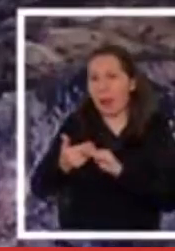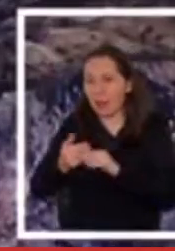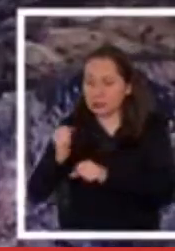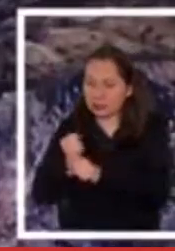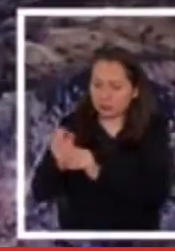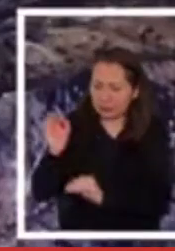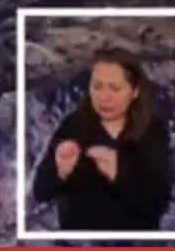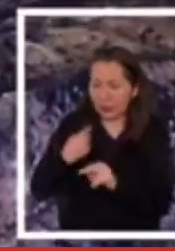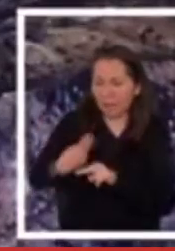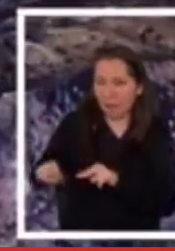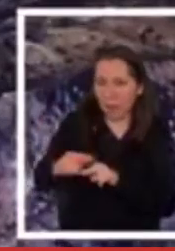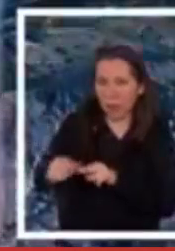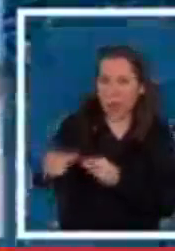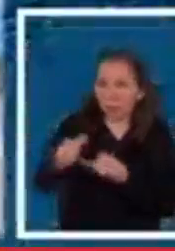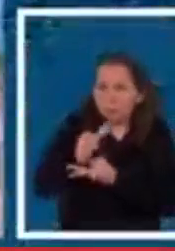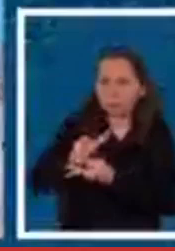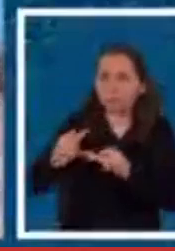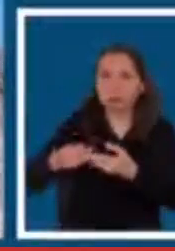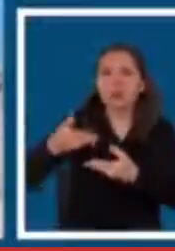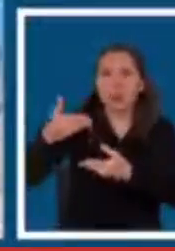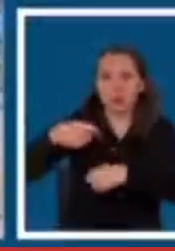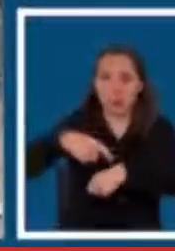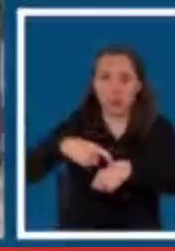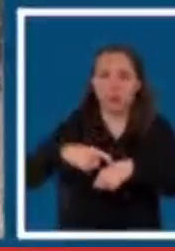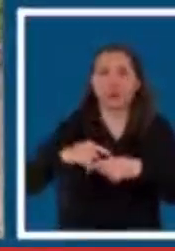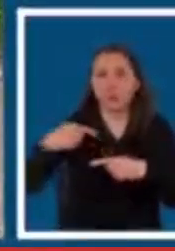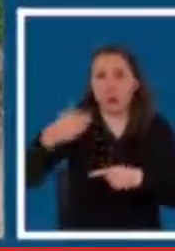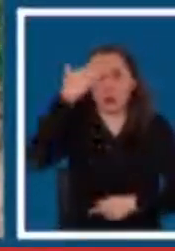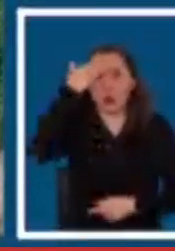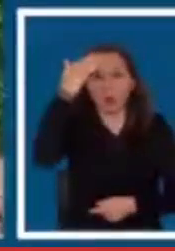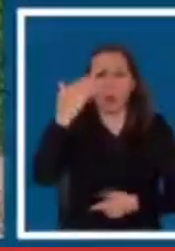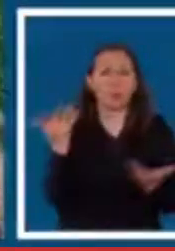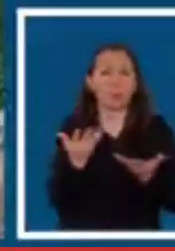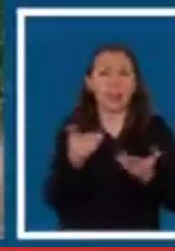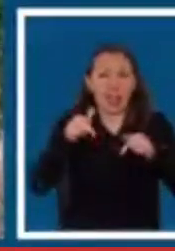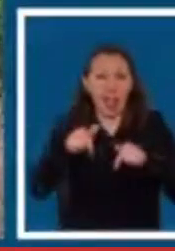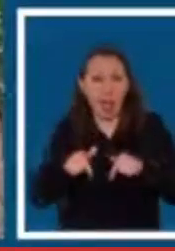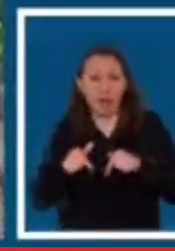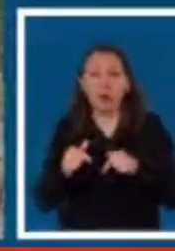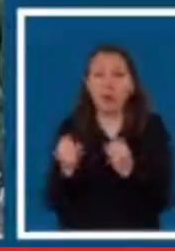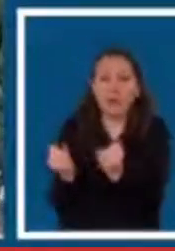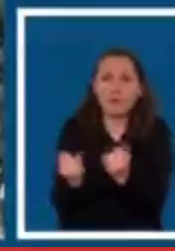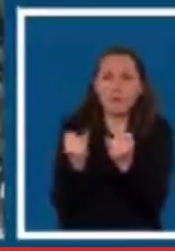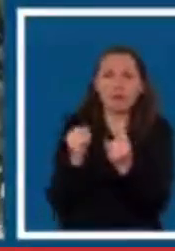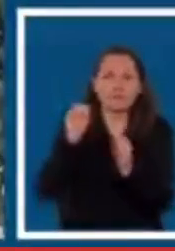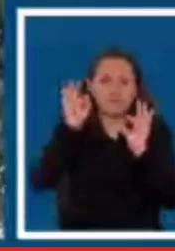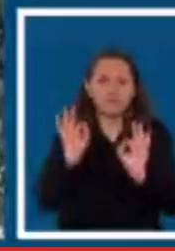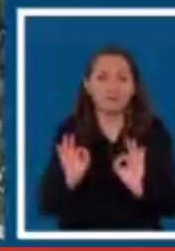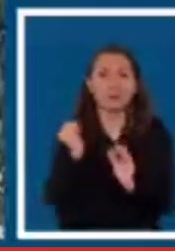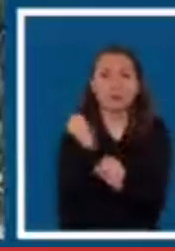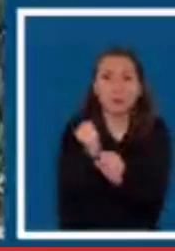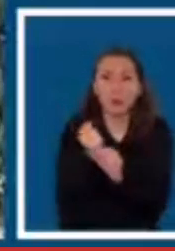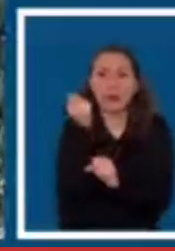en algunas otras acciones que vamos a anunciar en su debido momento en los próximos días precisamente porque estamos levantando el trabajo específico